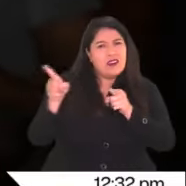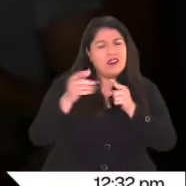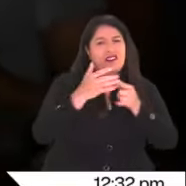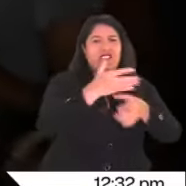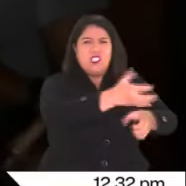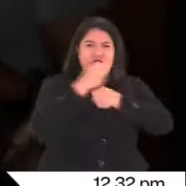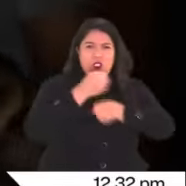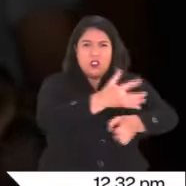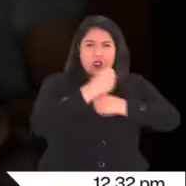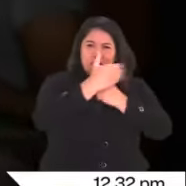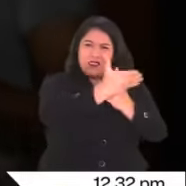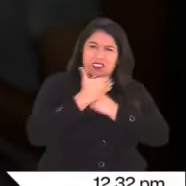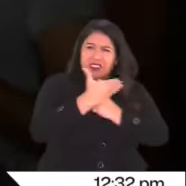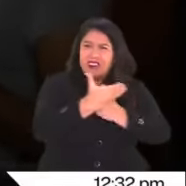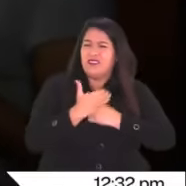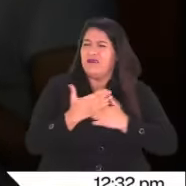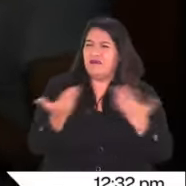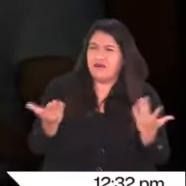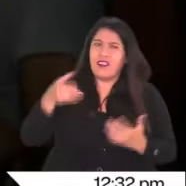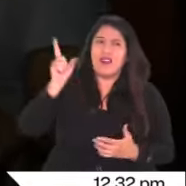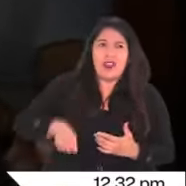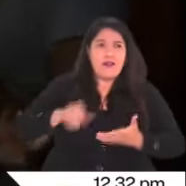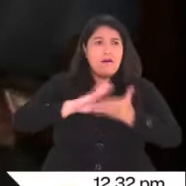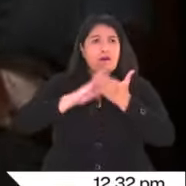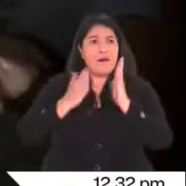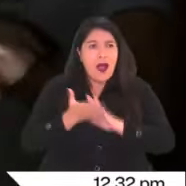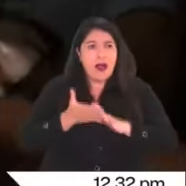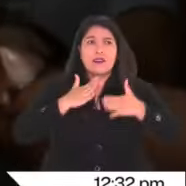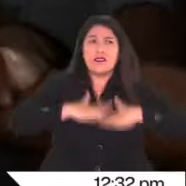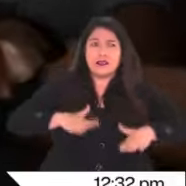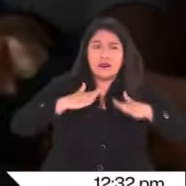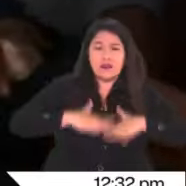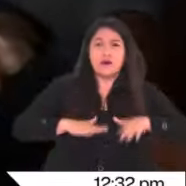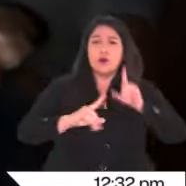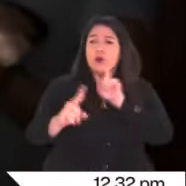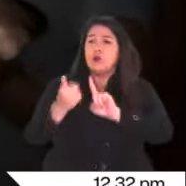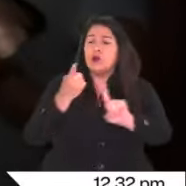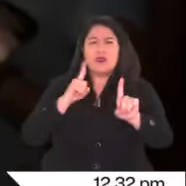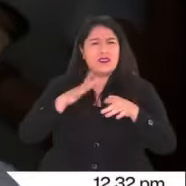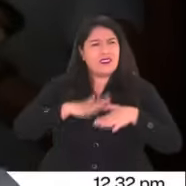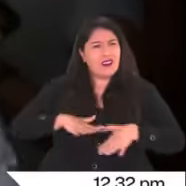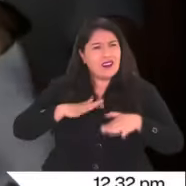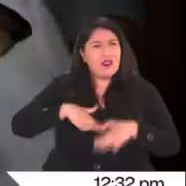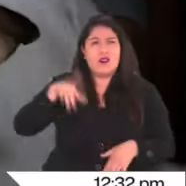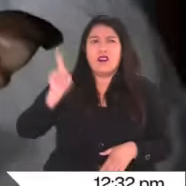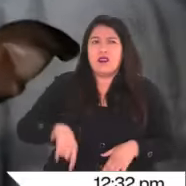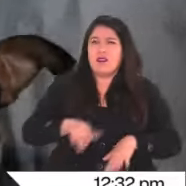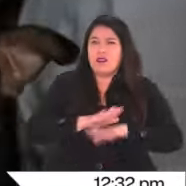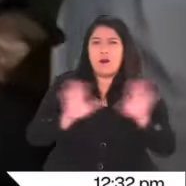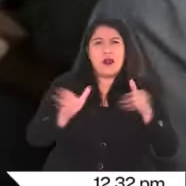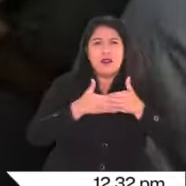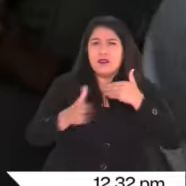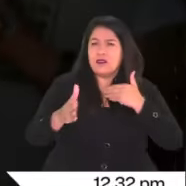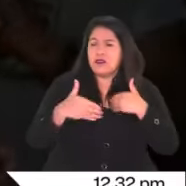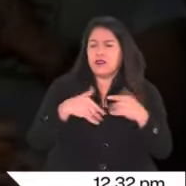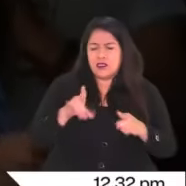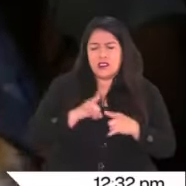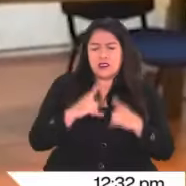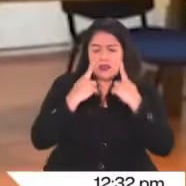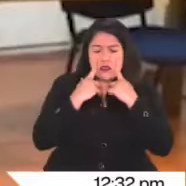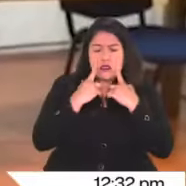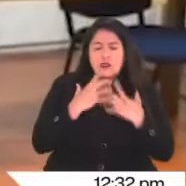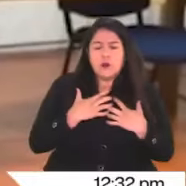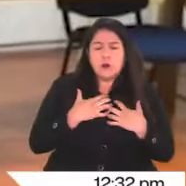que tenga la paz, que podamos andar tranquilos y que de verdad nunca nadie más tenga que vivir toda esta